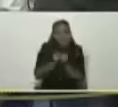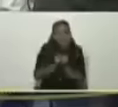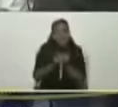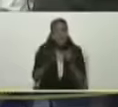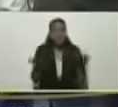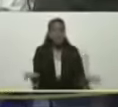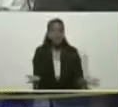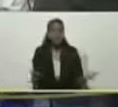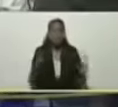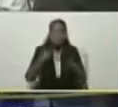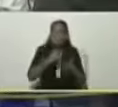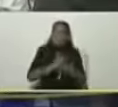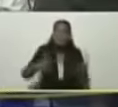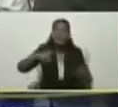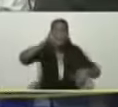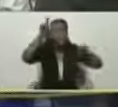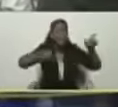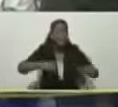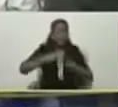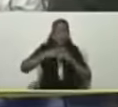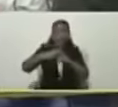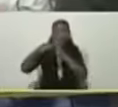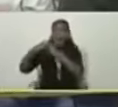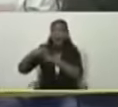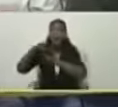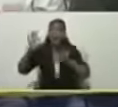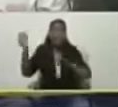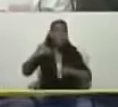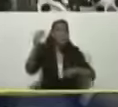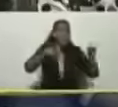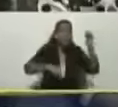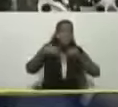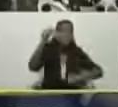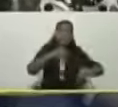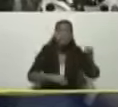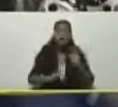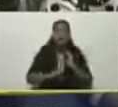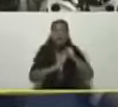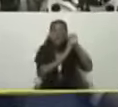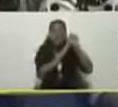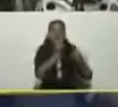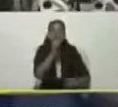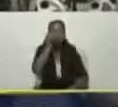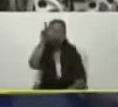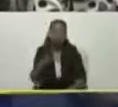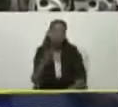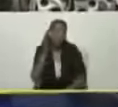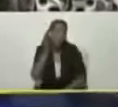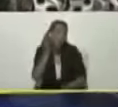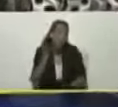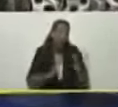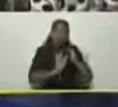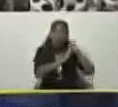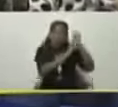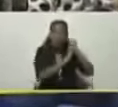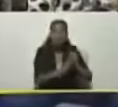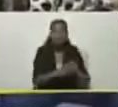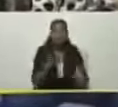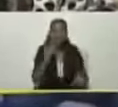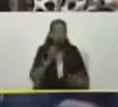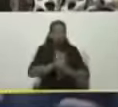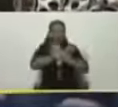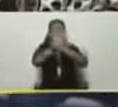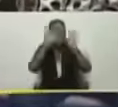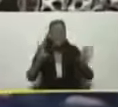crear miles de emprendimientos liderados por mujeres. Y puedo decir, en